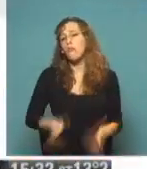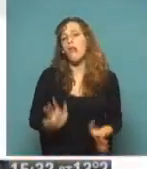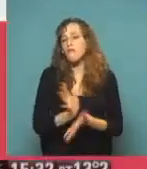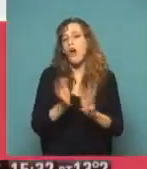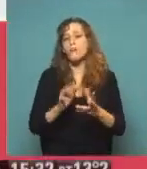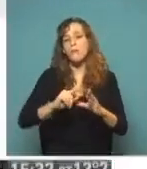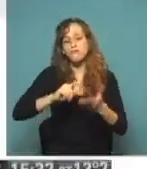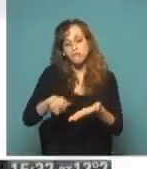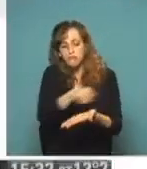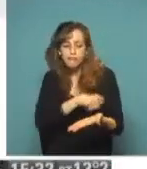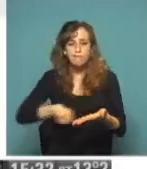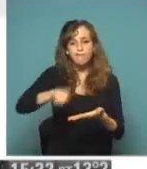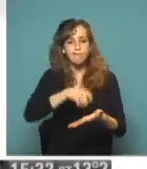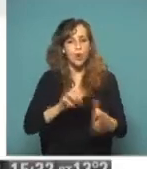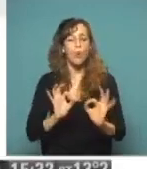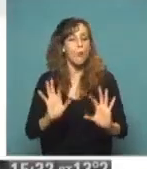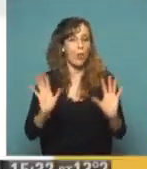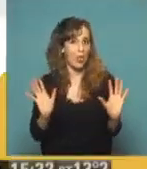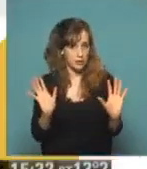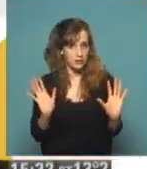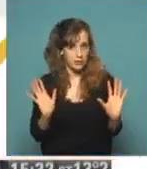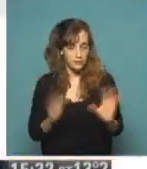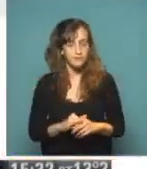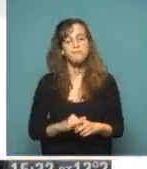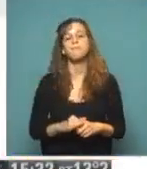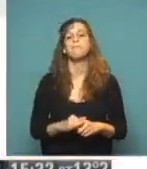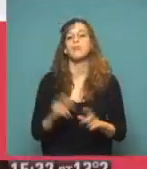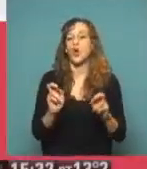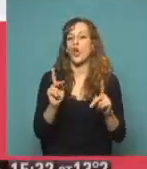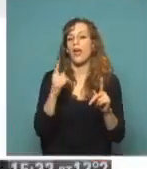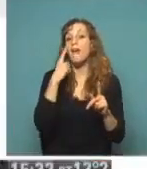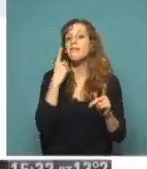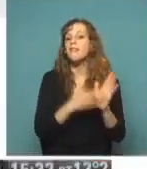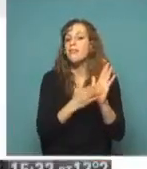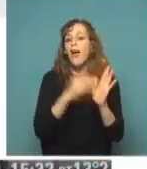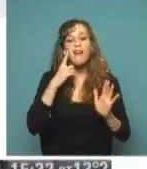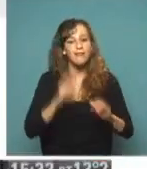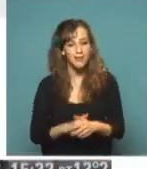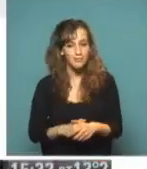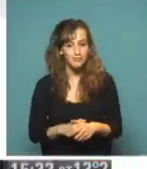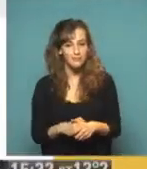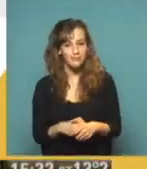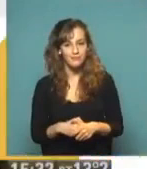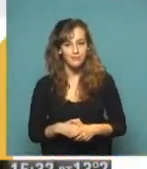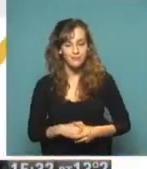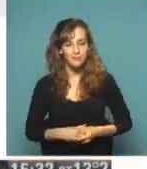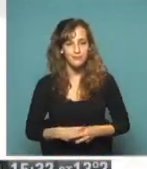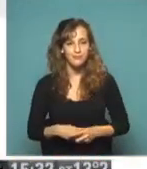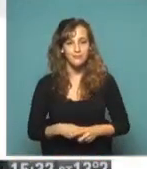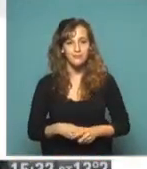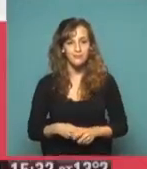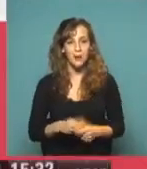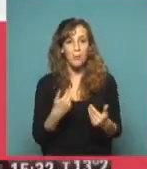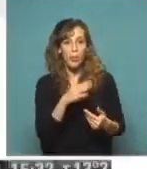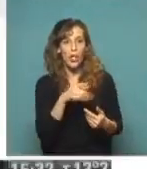sea. Acepto, vayan probando. Acepto el desafío, mira. Sí. Mira. Lo que sale, sale, a ver. Sí. Vamos. ¿Me puedo